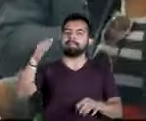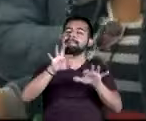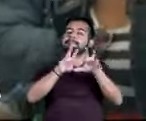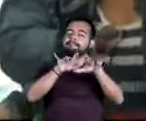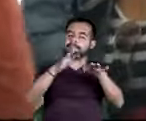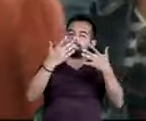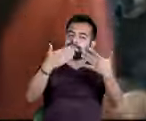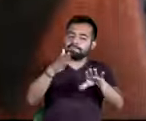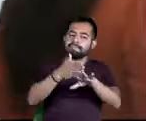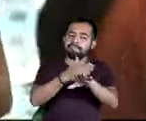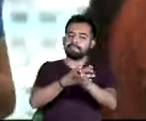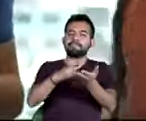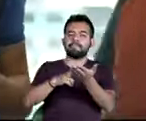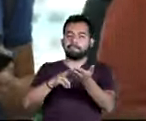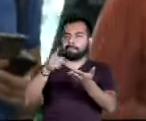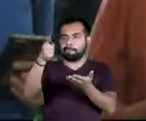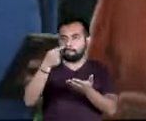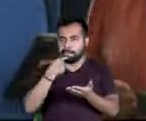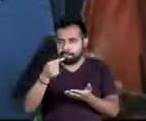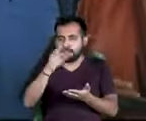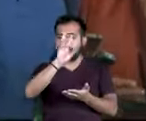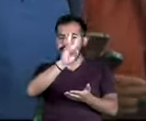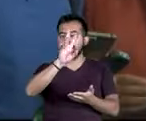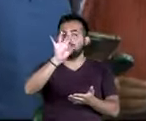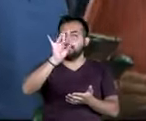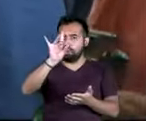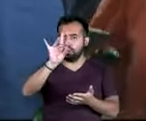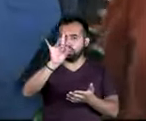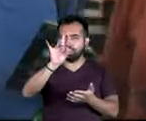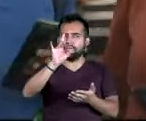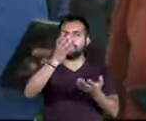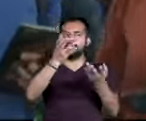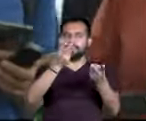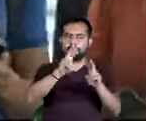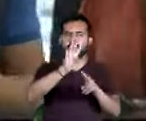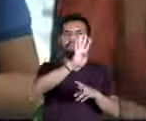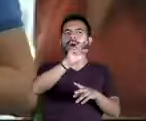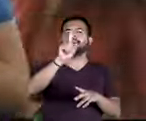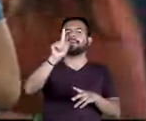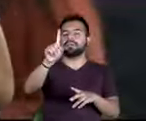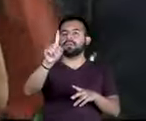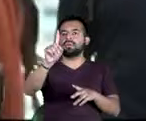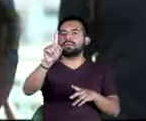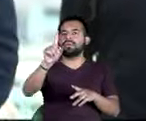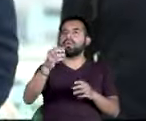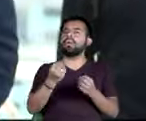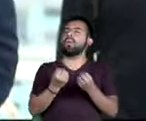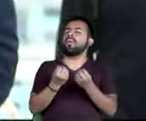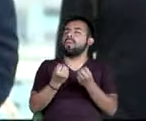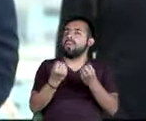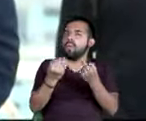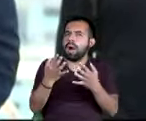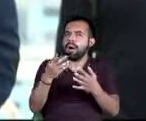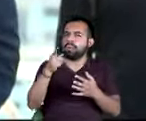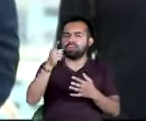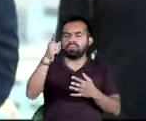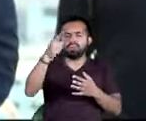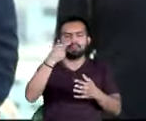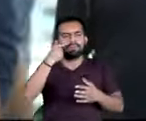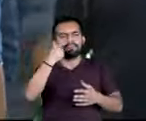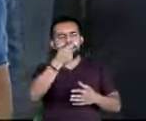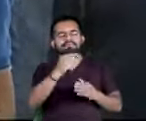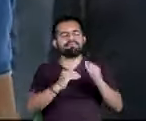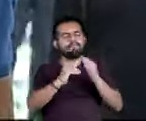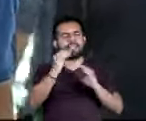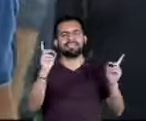reunido, usted dijo ya 68 entidades, 41 que habían tenido reuniones, ¿cuáles ve usted como las más complejas, las